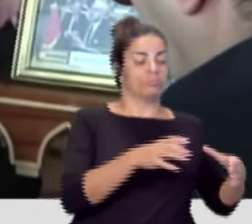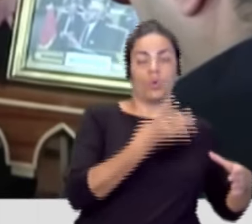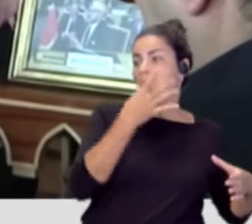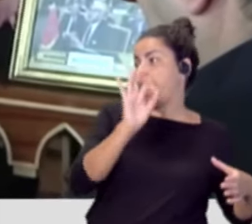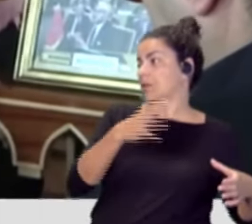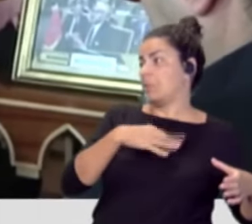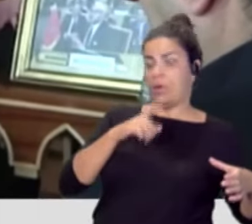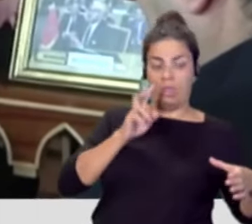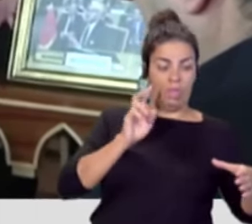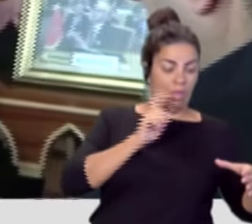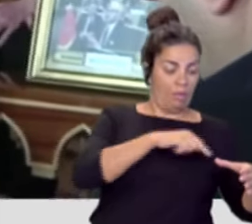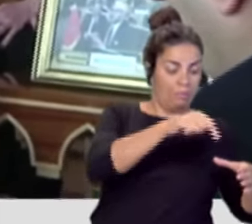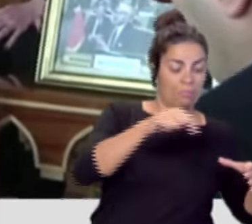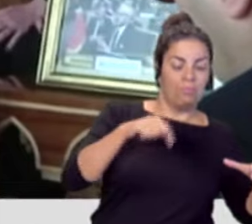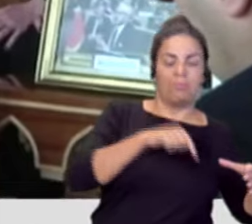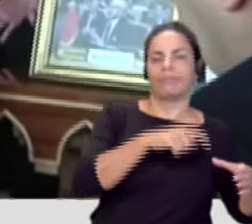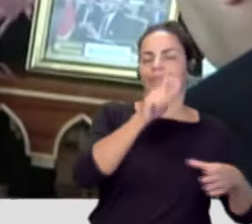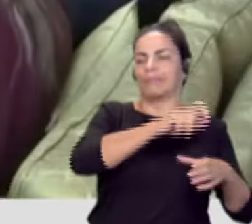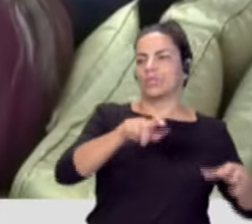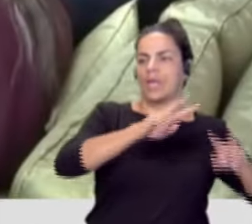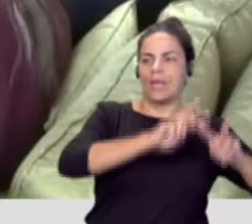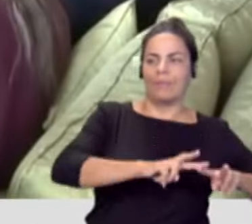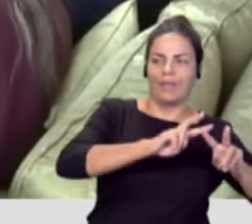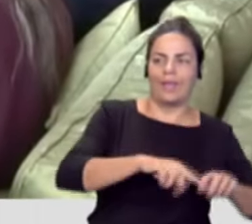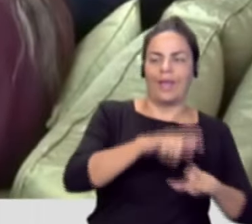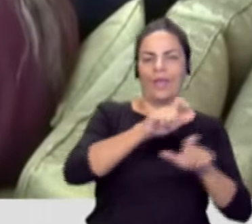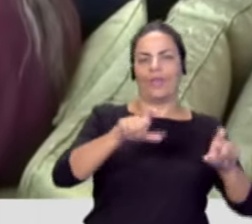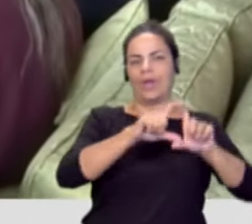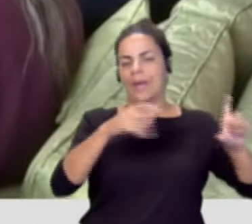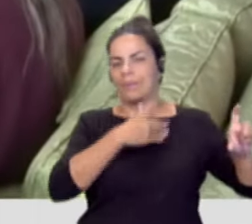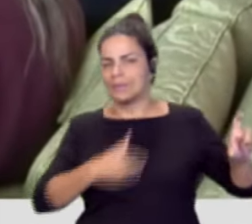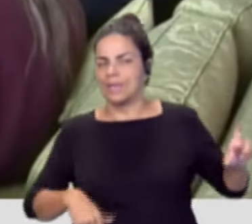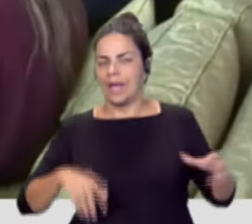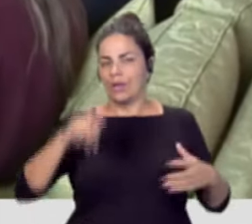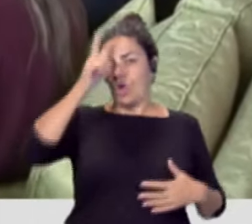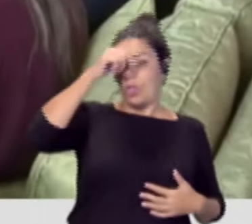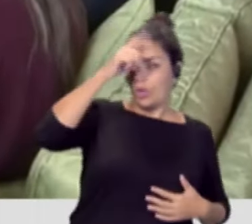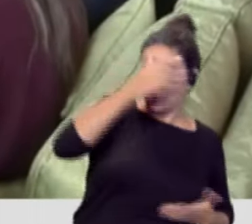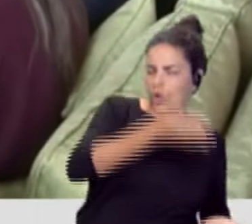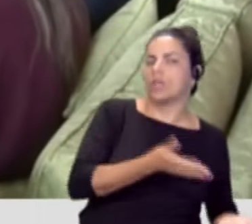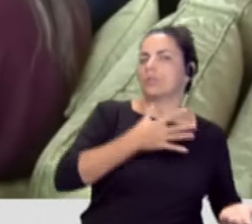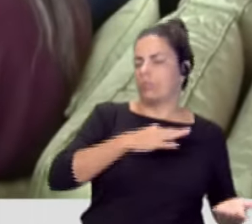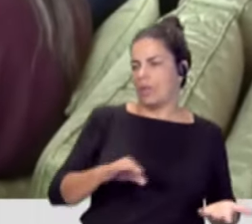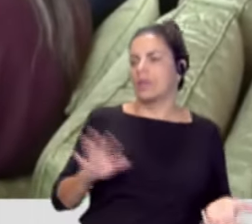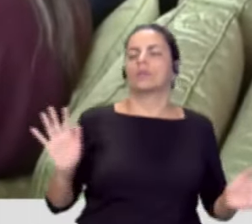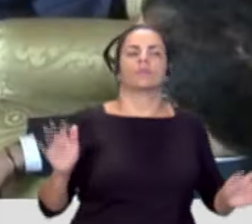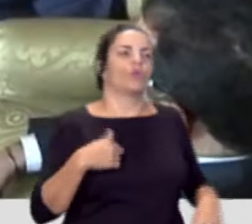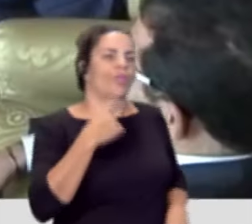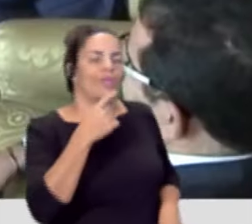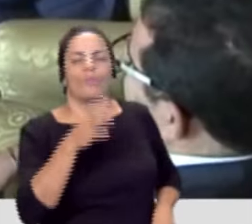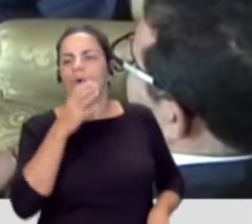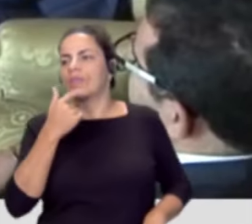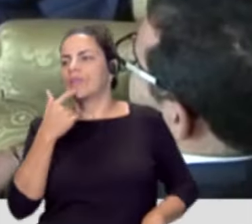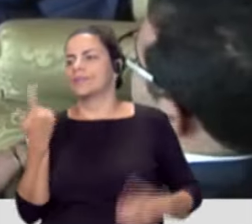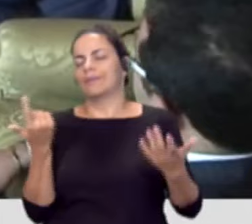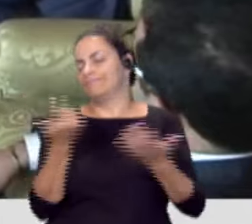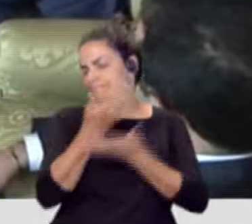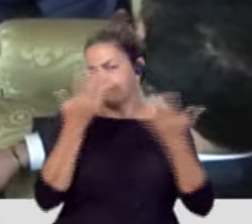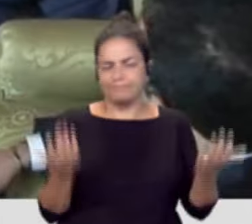40 personas, entre investigadores, empresarios, doctores... No, lo sigo porque sí que hablan de pues startups y tal y cual, no sé qué,